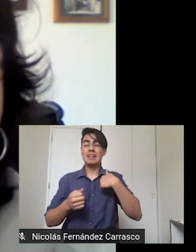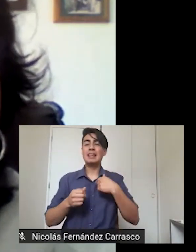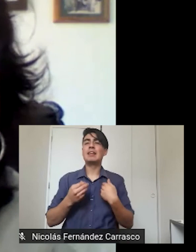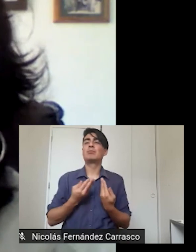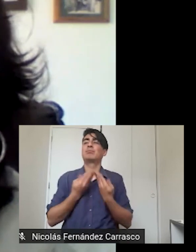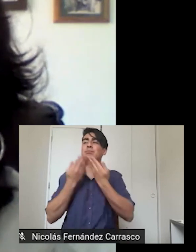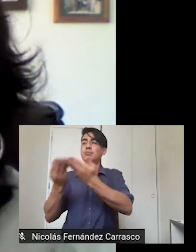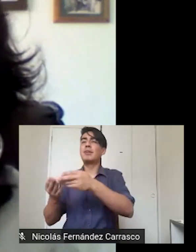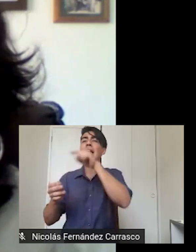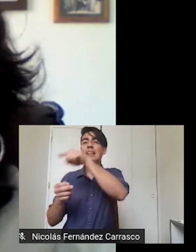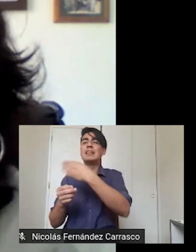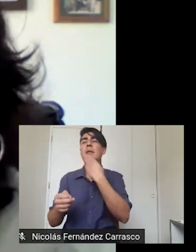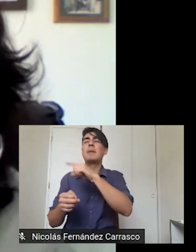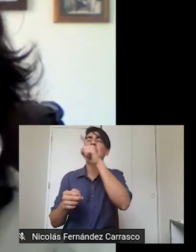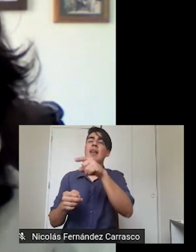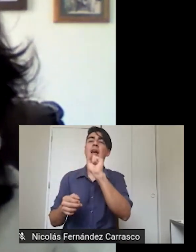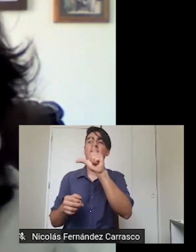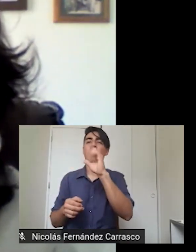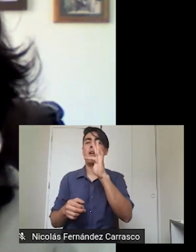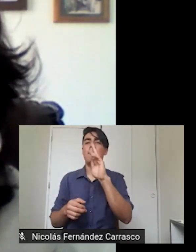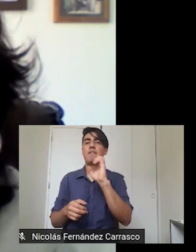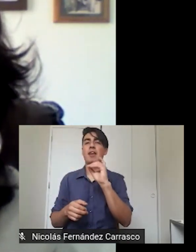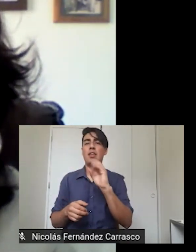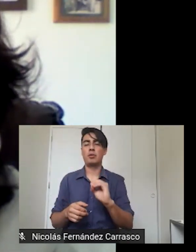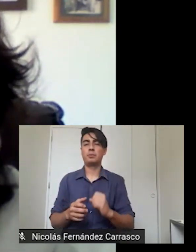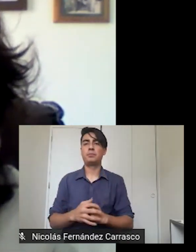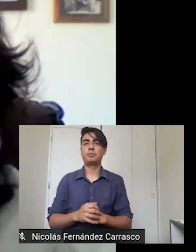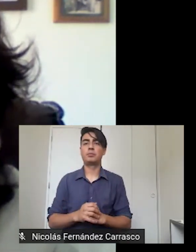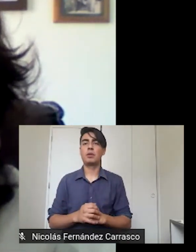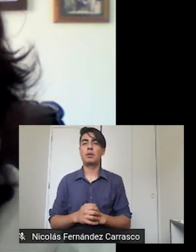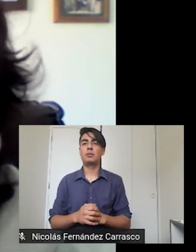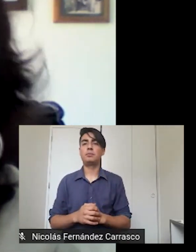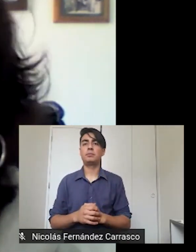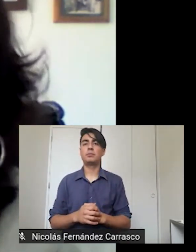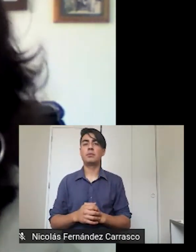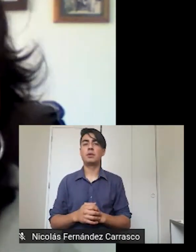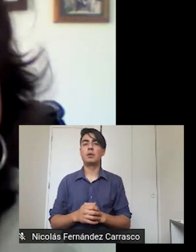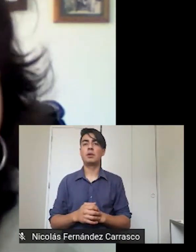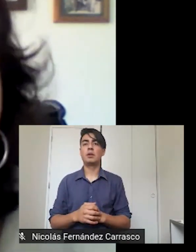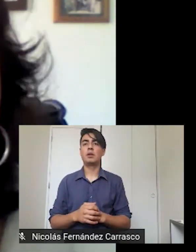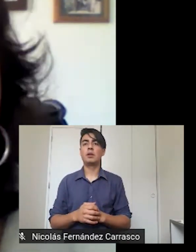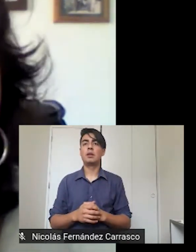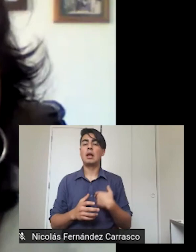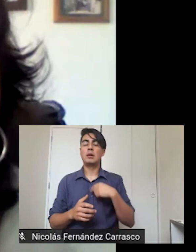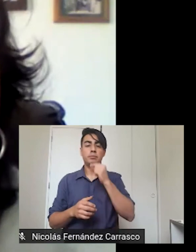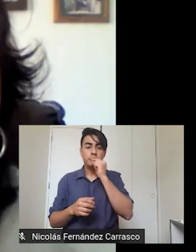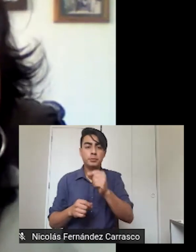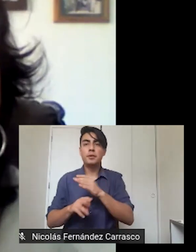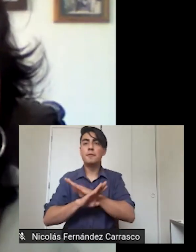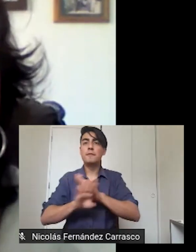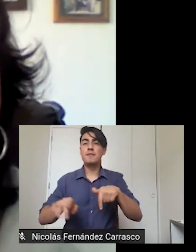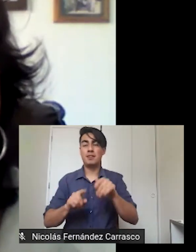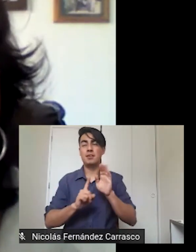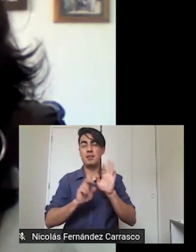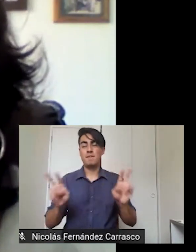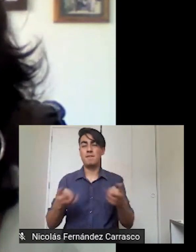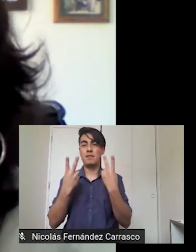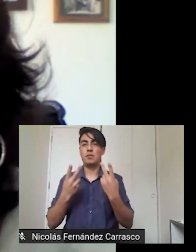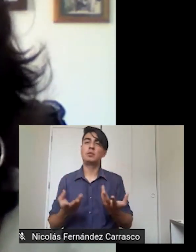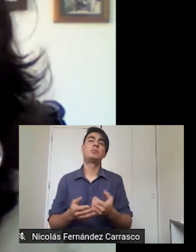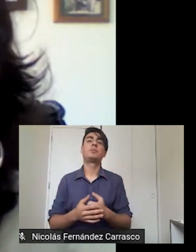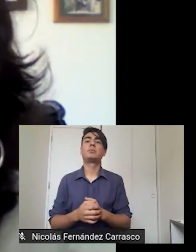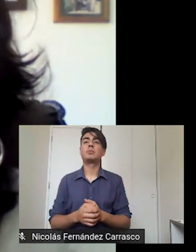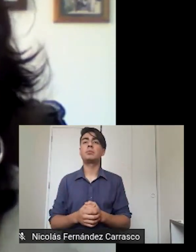estamos llegando al cierre, así que, bueno, volver a recordarle a las personas